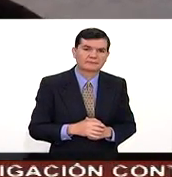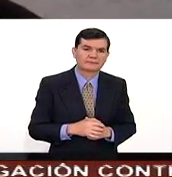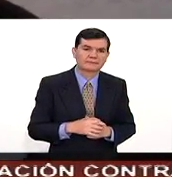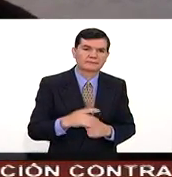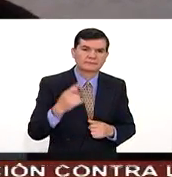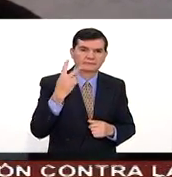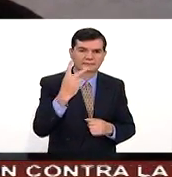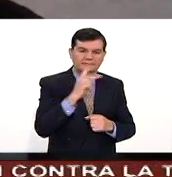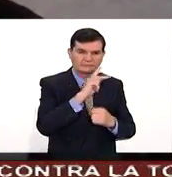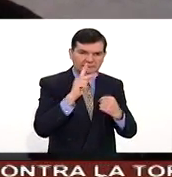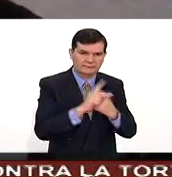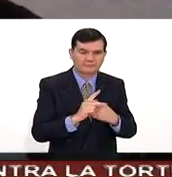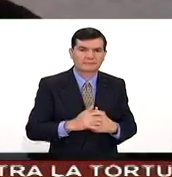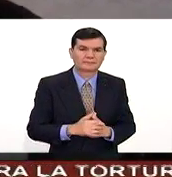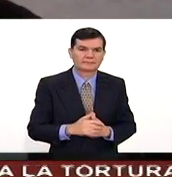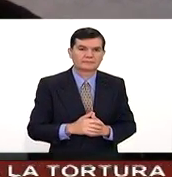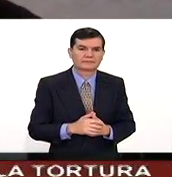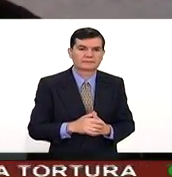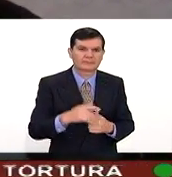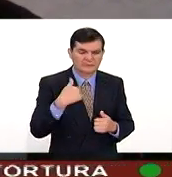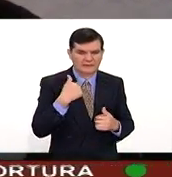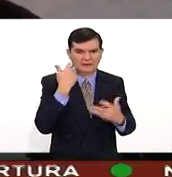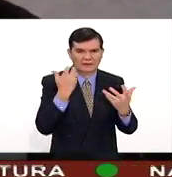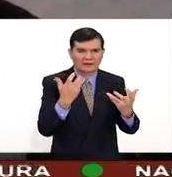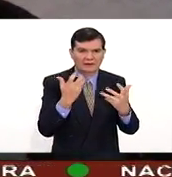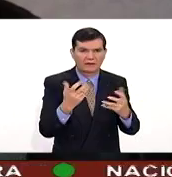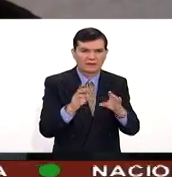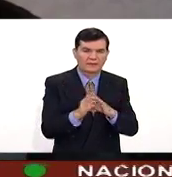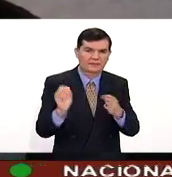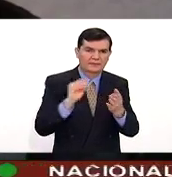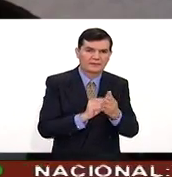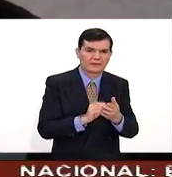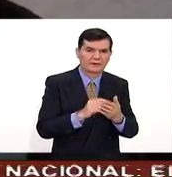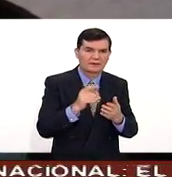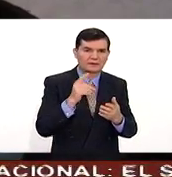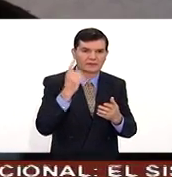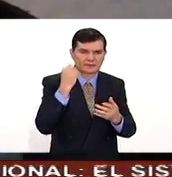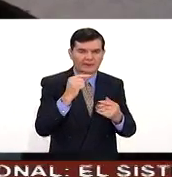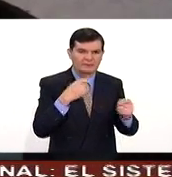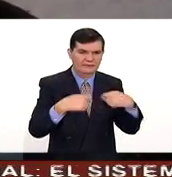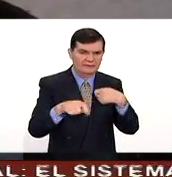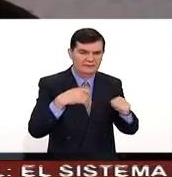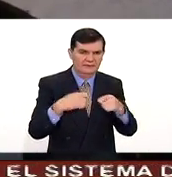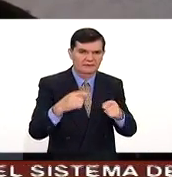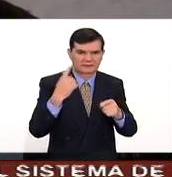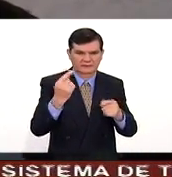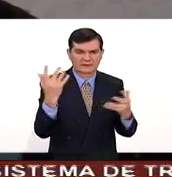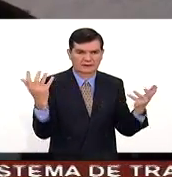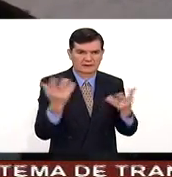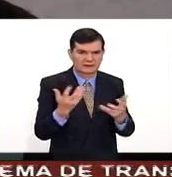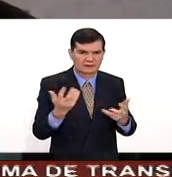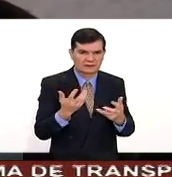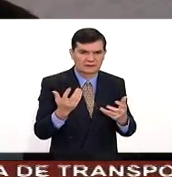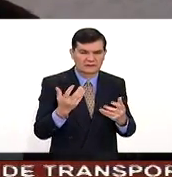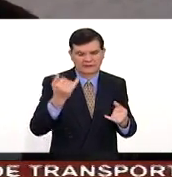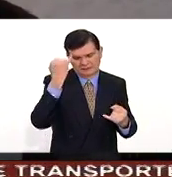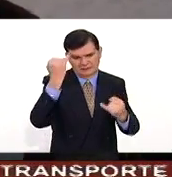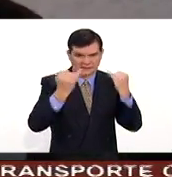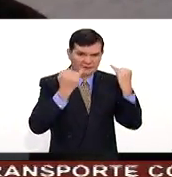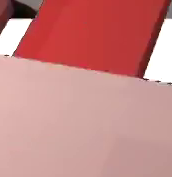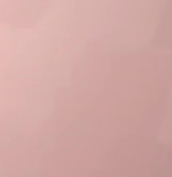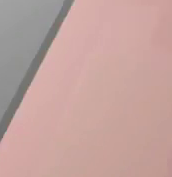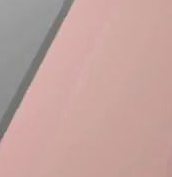De nuestros dos países, se quiere y será un instrumento flexible, reactivo, creativo.